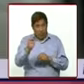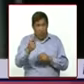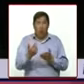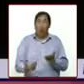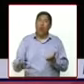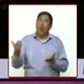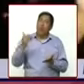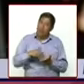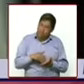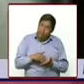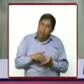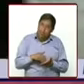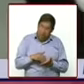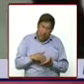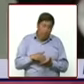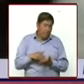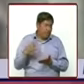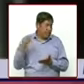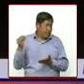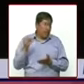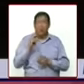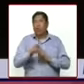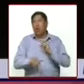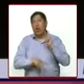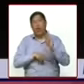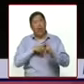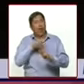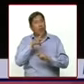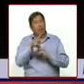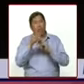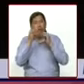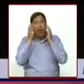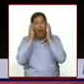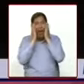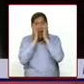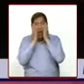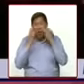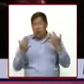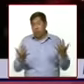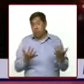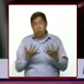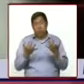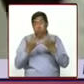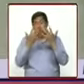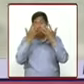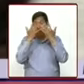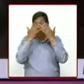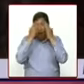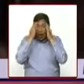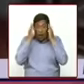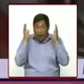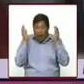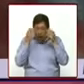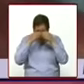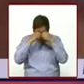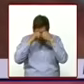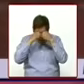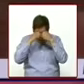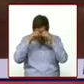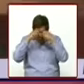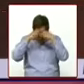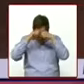volvió a reactivar. El pueblo estaba totalmente lleno de humo. Al salir uno, los ojos nos